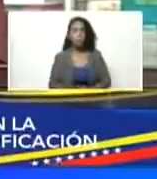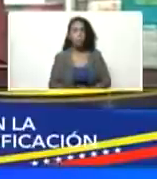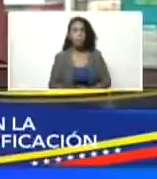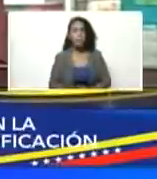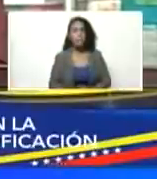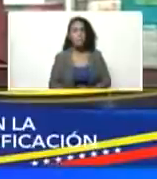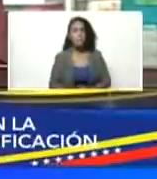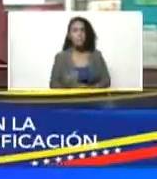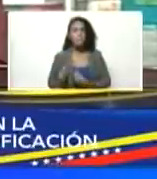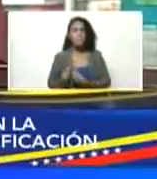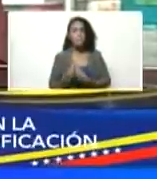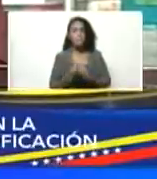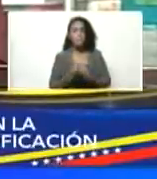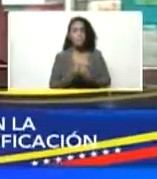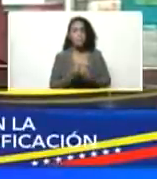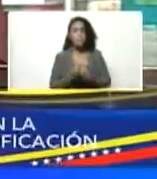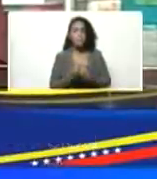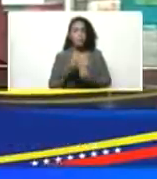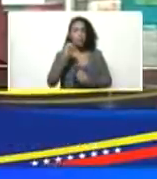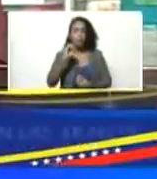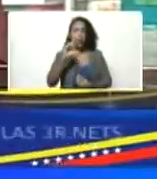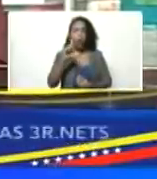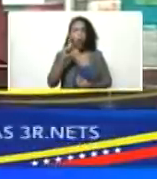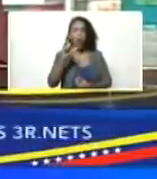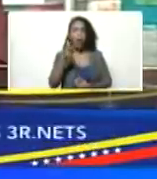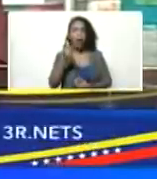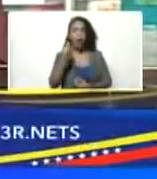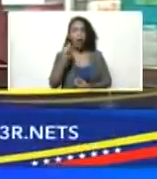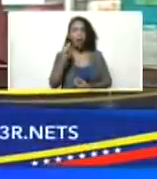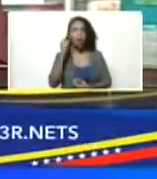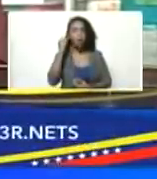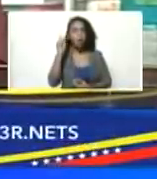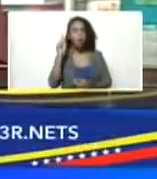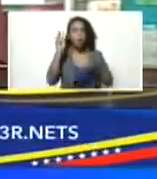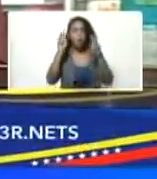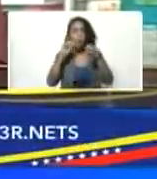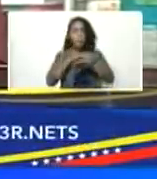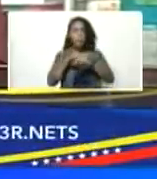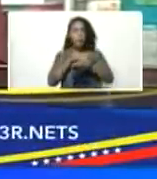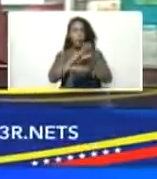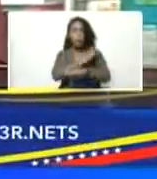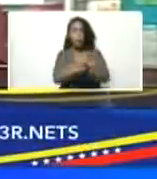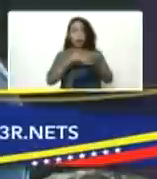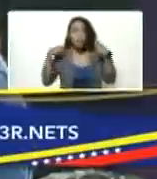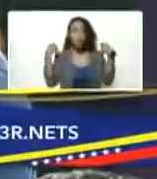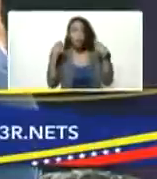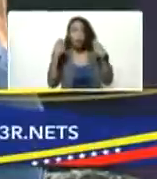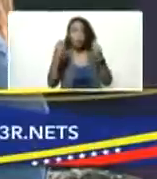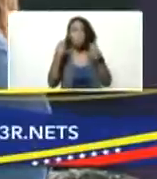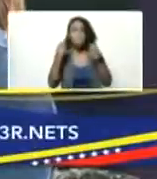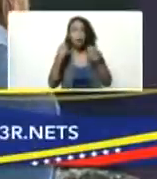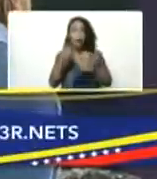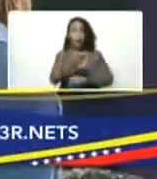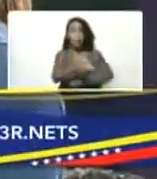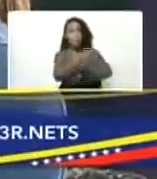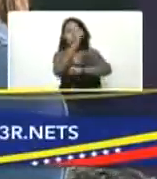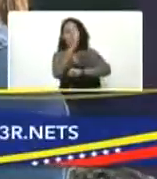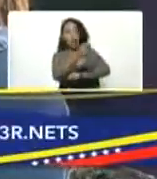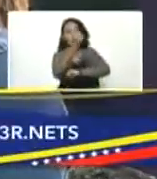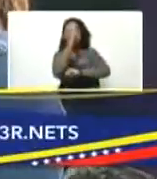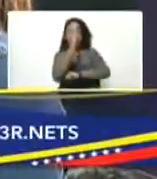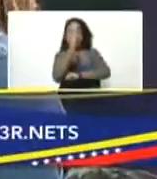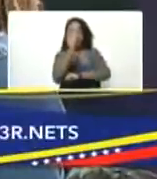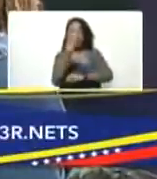la compañera Olga Luisa Figueroa, nueva ministra del Poder Popular para la Pesca y la